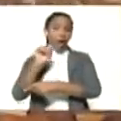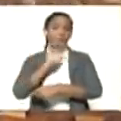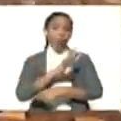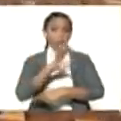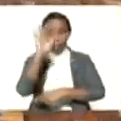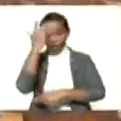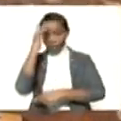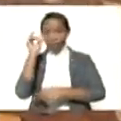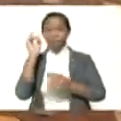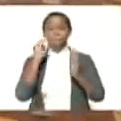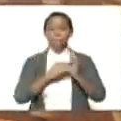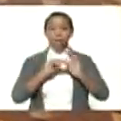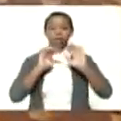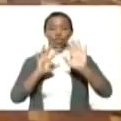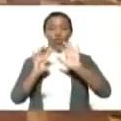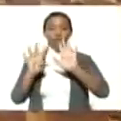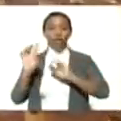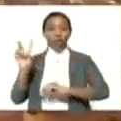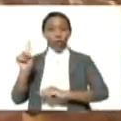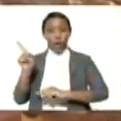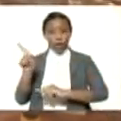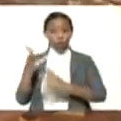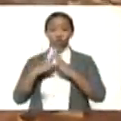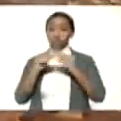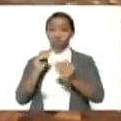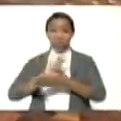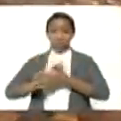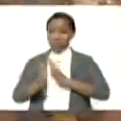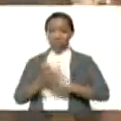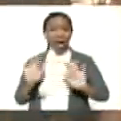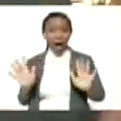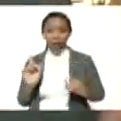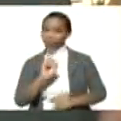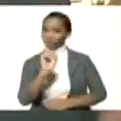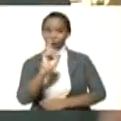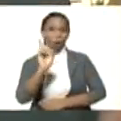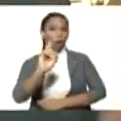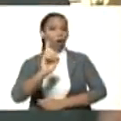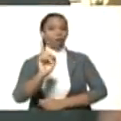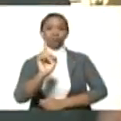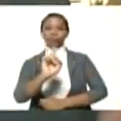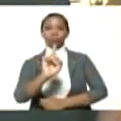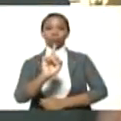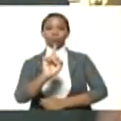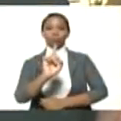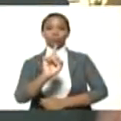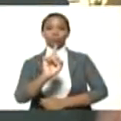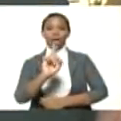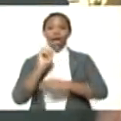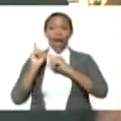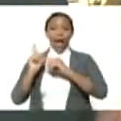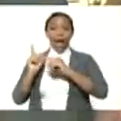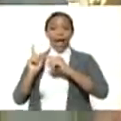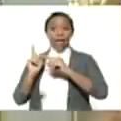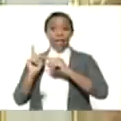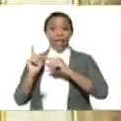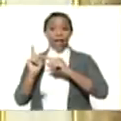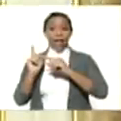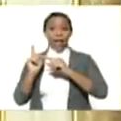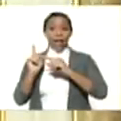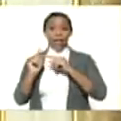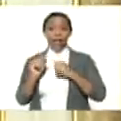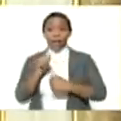de febrero de 1992. Eso no fue todo. resulta que el abstencionismo